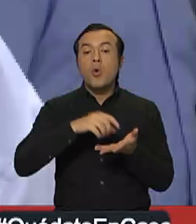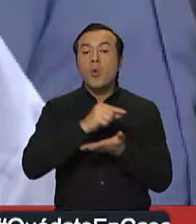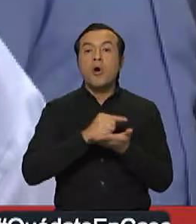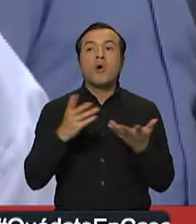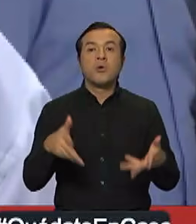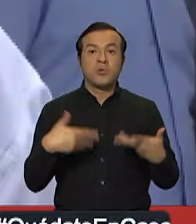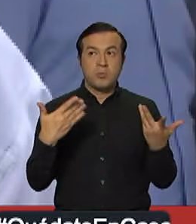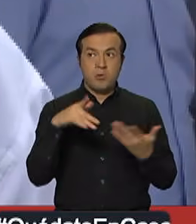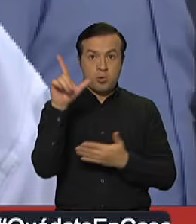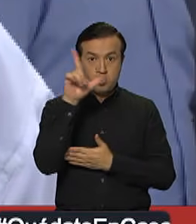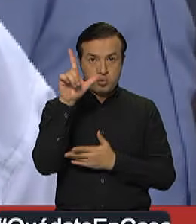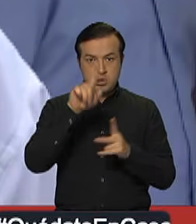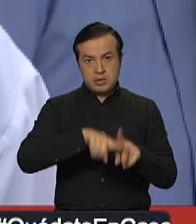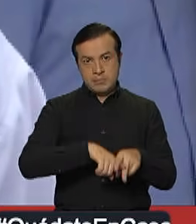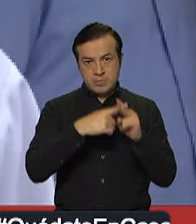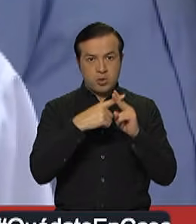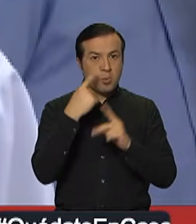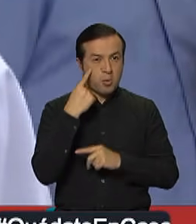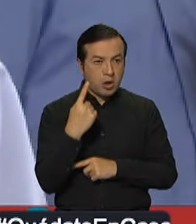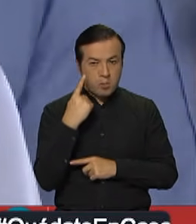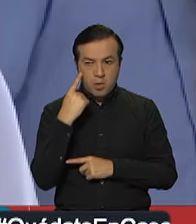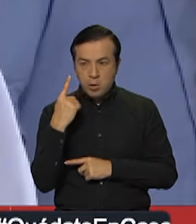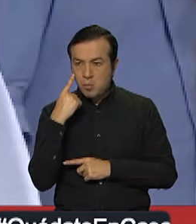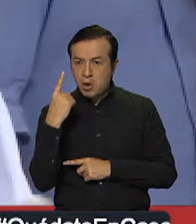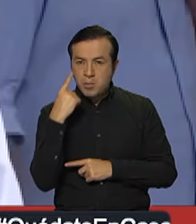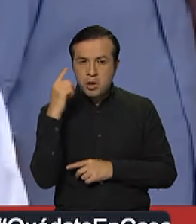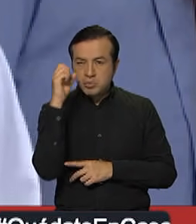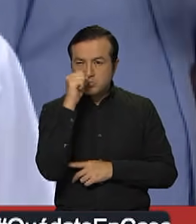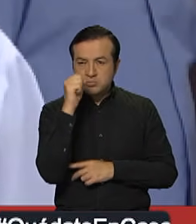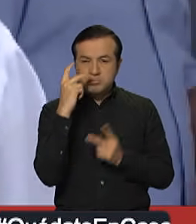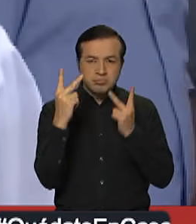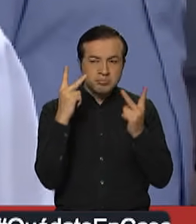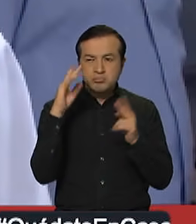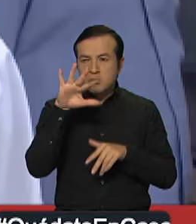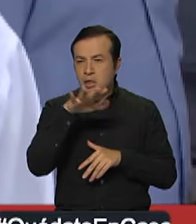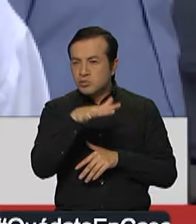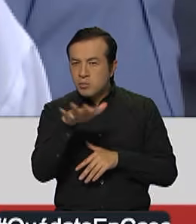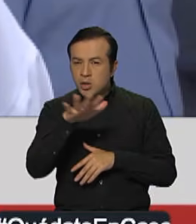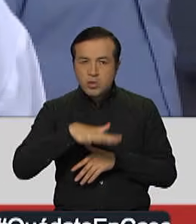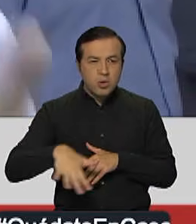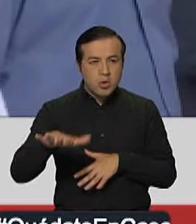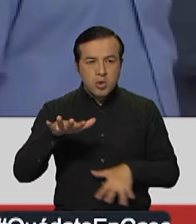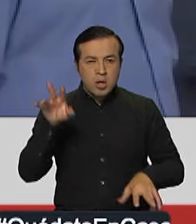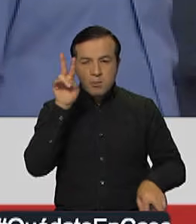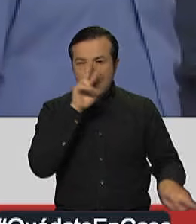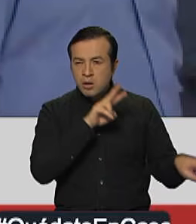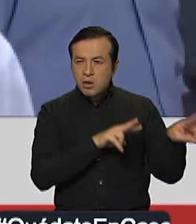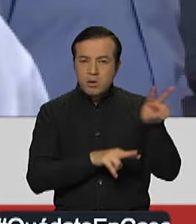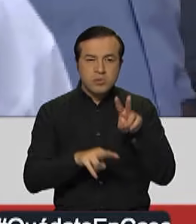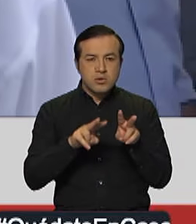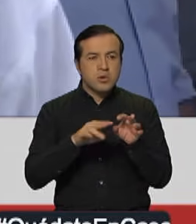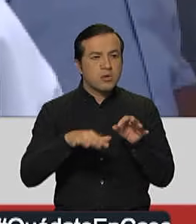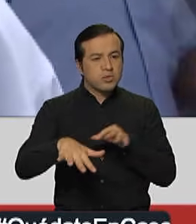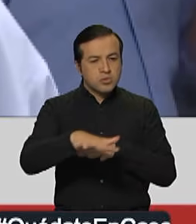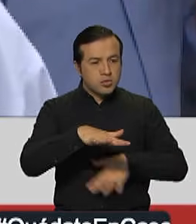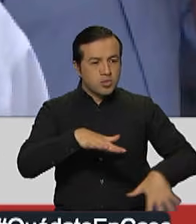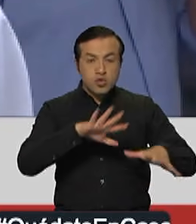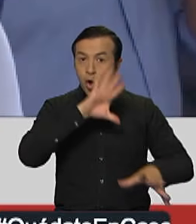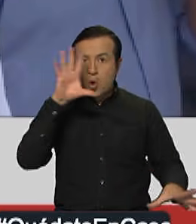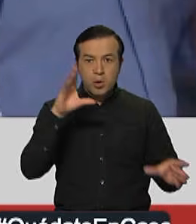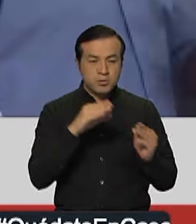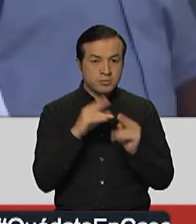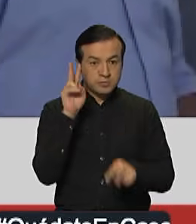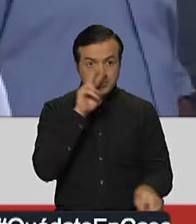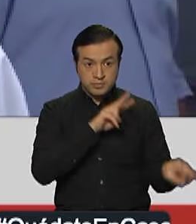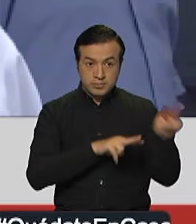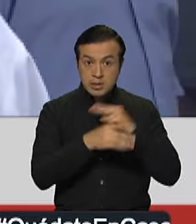Este lunes arrancamos con las pruebas médicas que nos va a indicar proyecciones y todos los testeos de cómo está cada uno de los cantones. Y eso